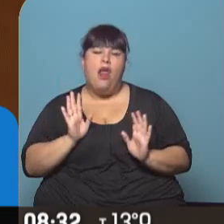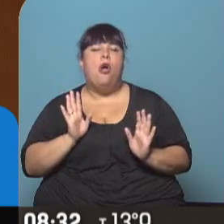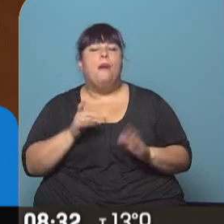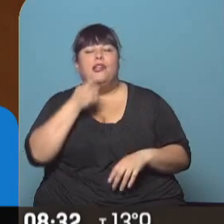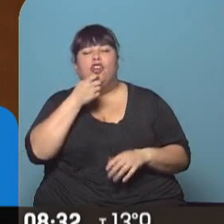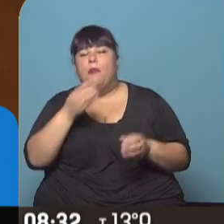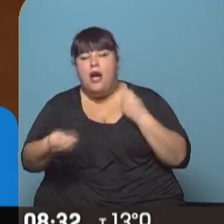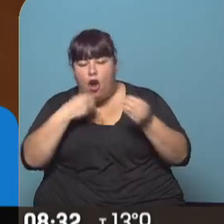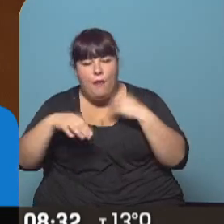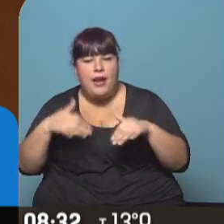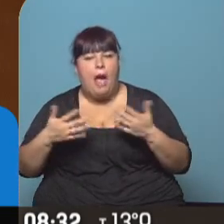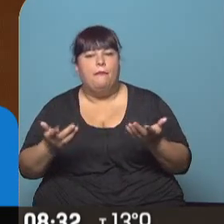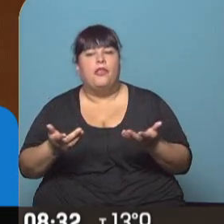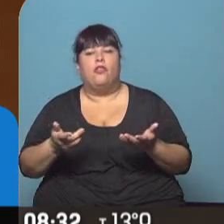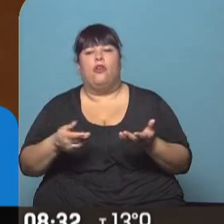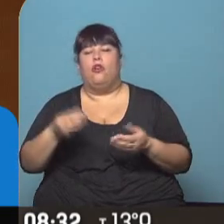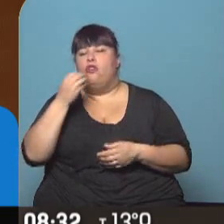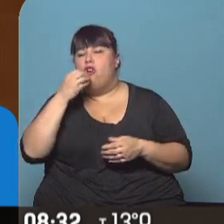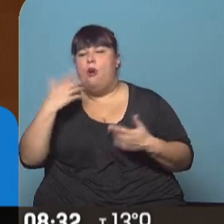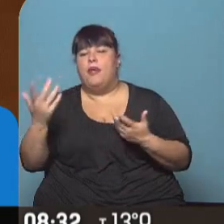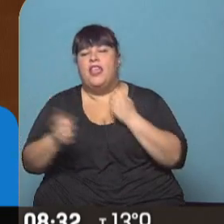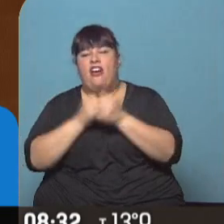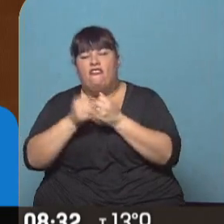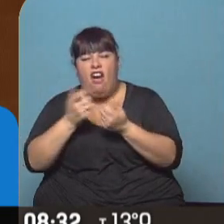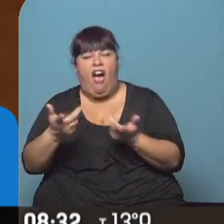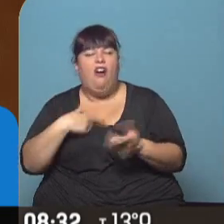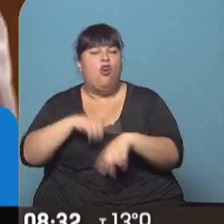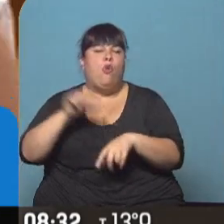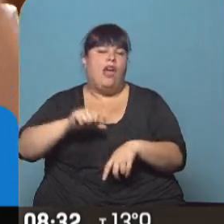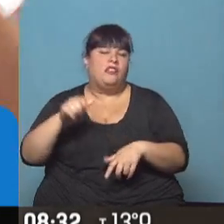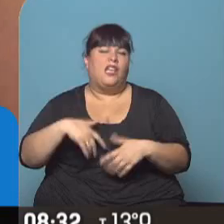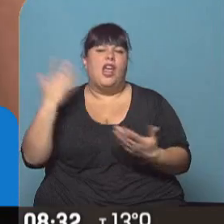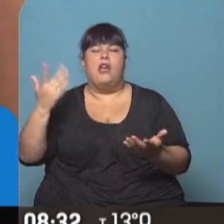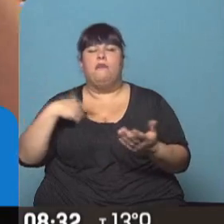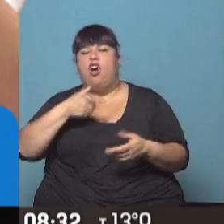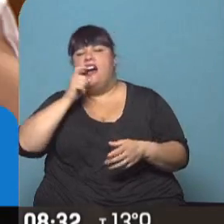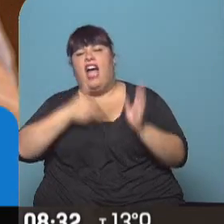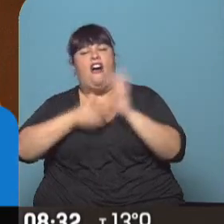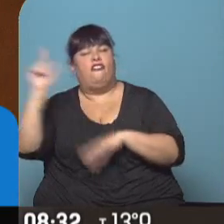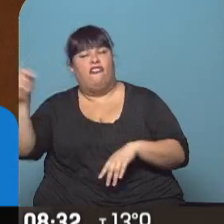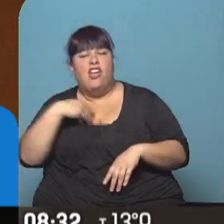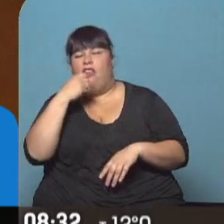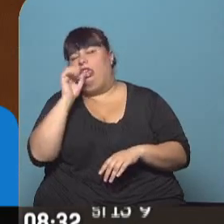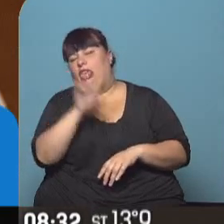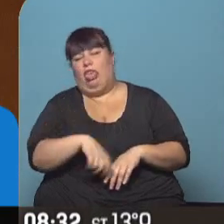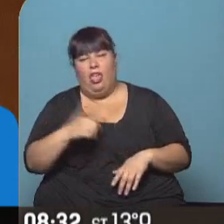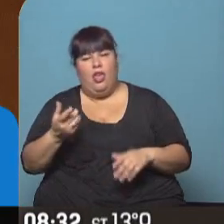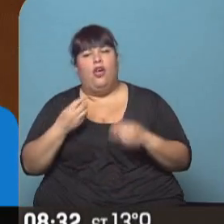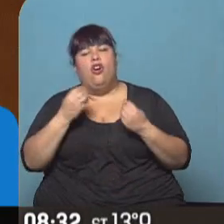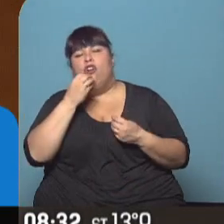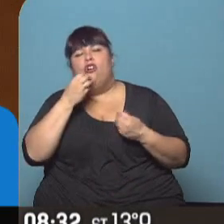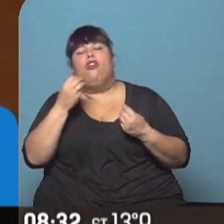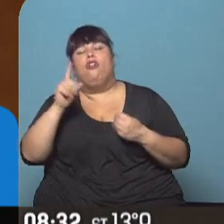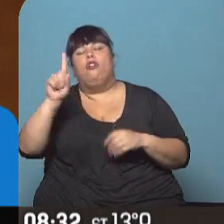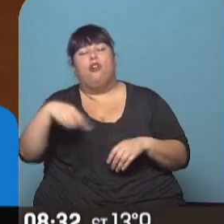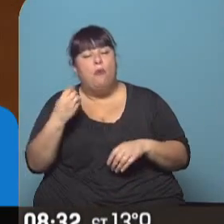si uno come rápido, mucho alimento procesado, no tengo tiempo, salgo con un cafecito o salgo sin comer, ¿cómo